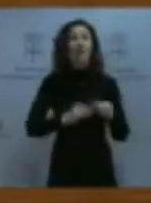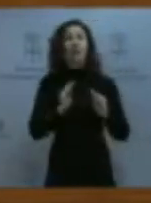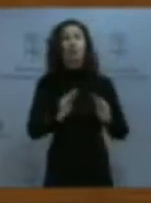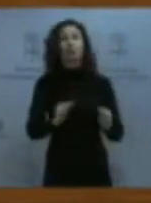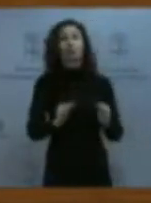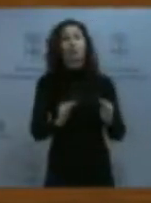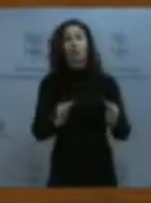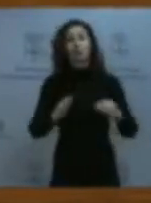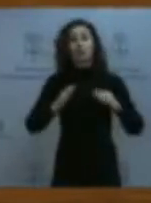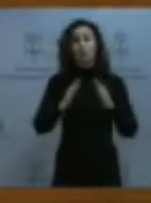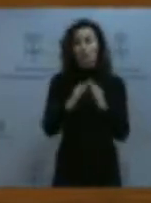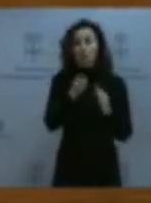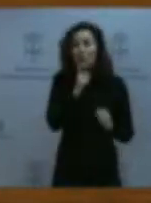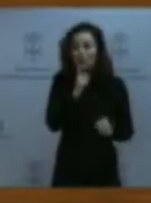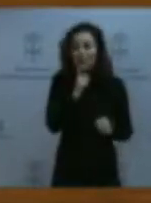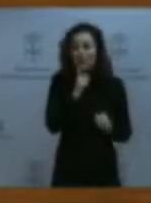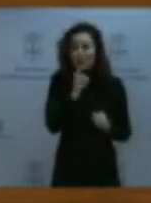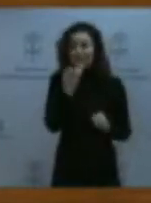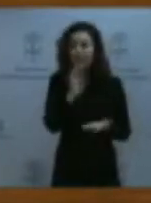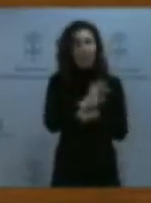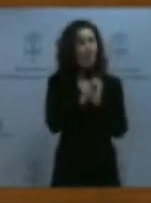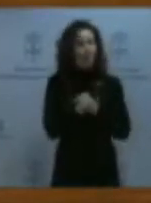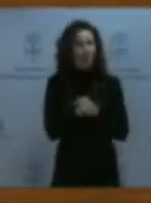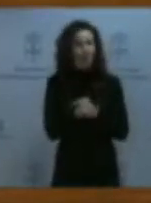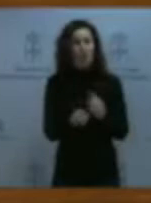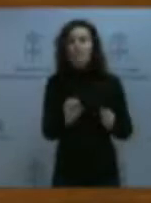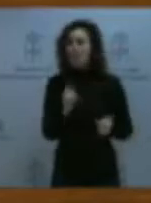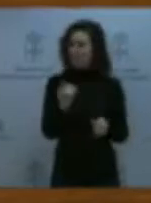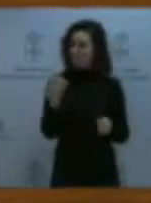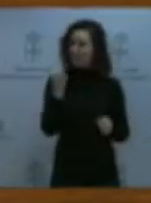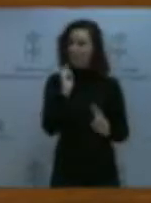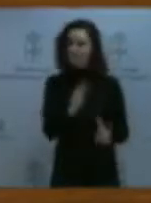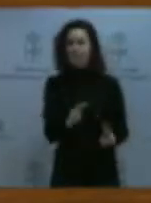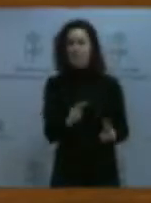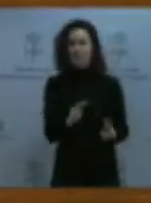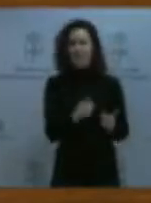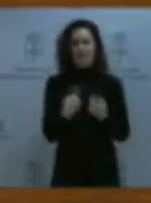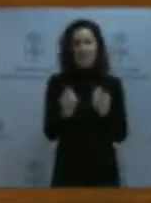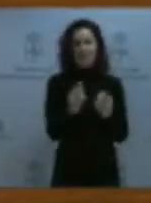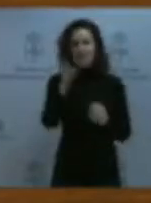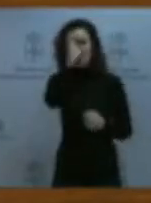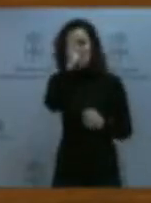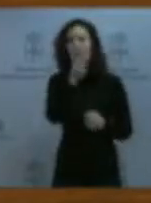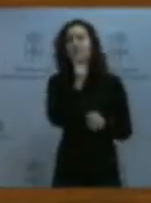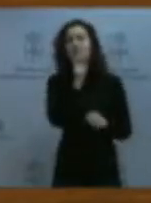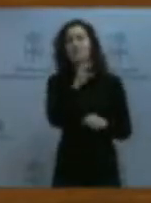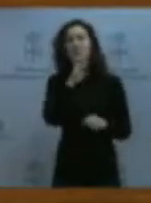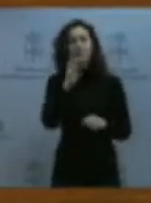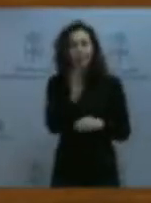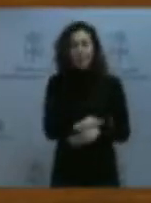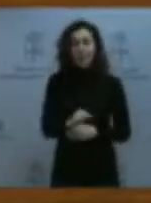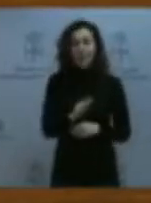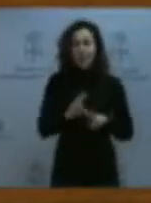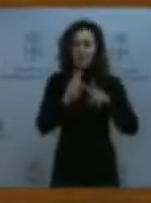al revés. Primero se tienen que ver cuáles son las necesidades científicas de conservación, de investigación, de difusión y de puesta en